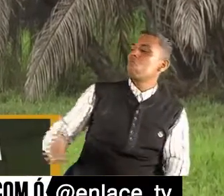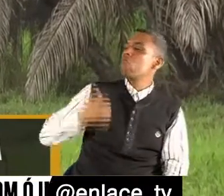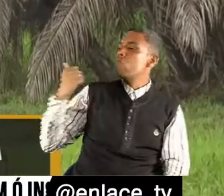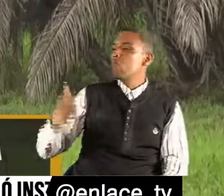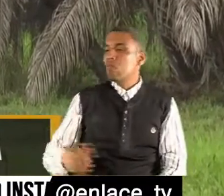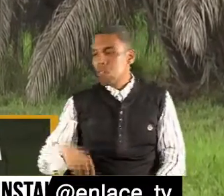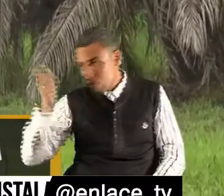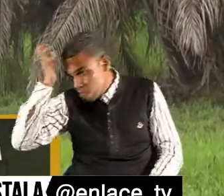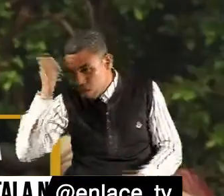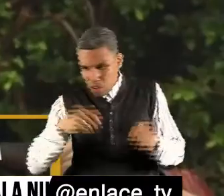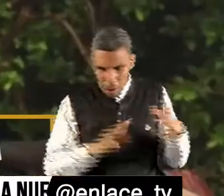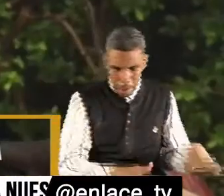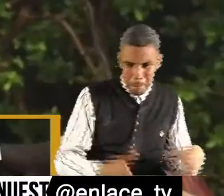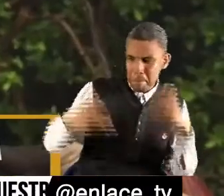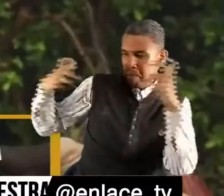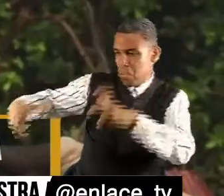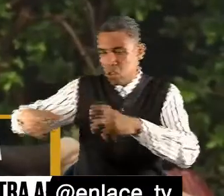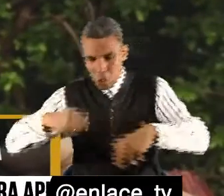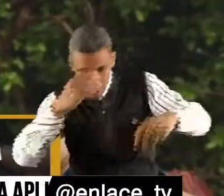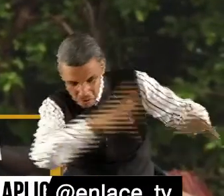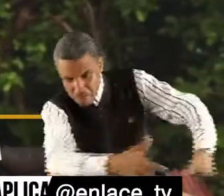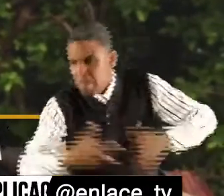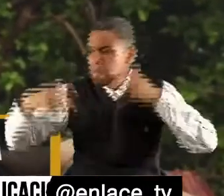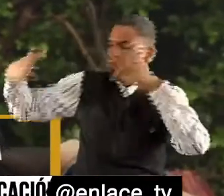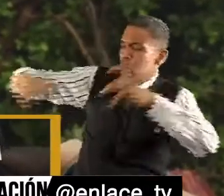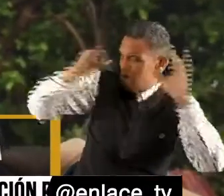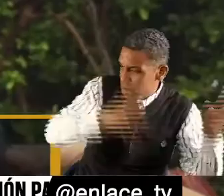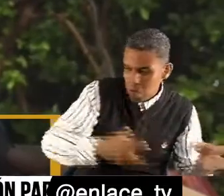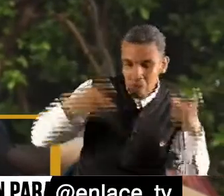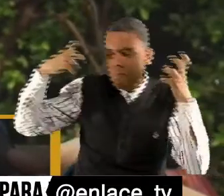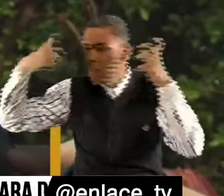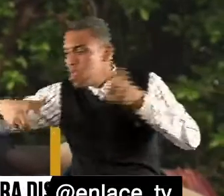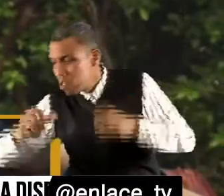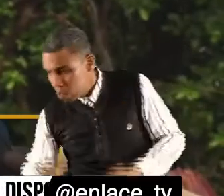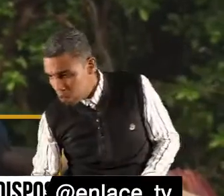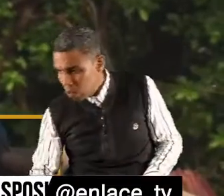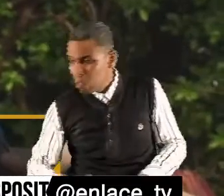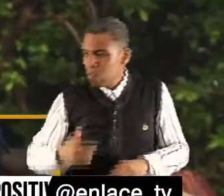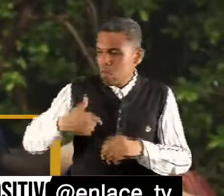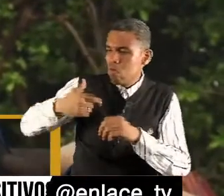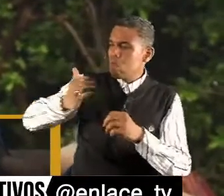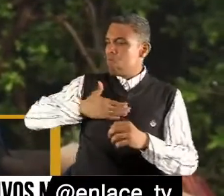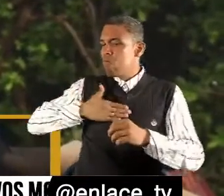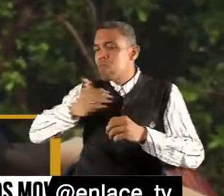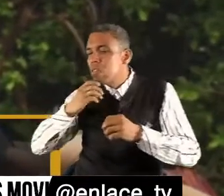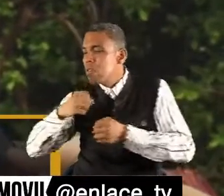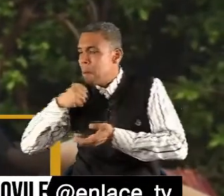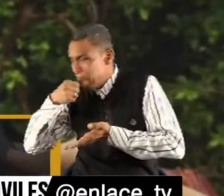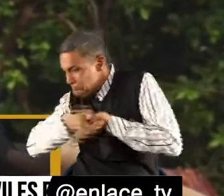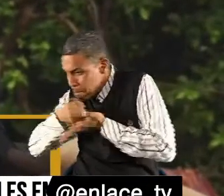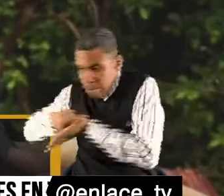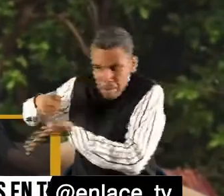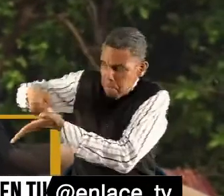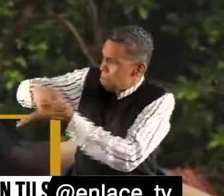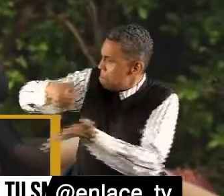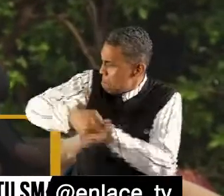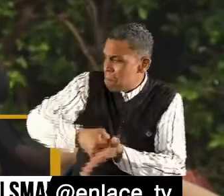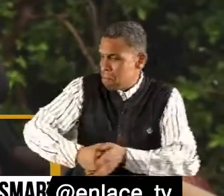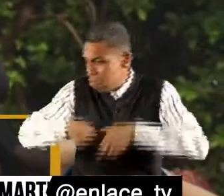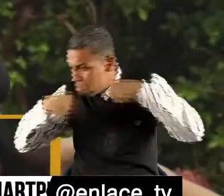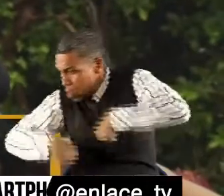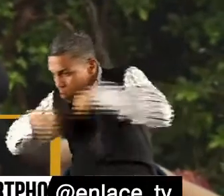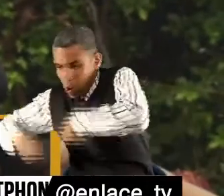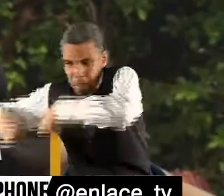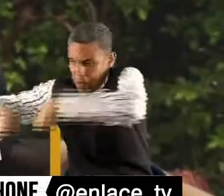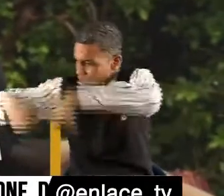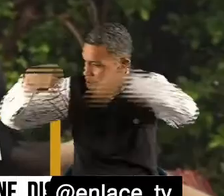pasados llamamos a la policía del medio ambiente, de manera muy eficiente se acercaron, adelantaron una diligencia, los señores